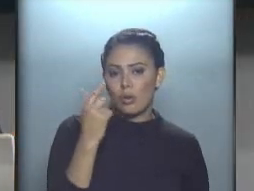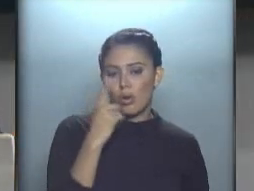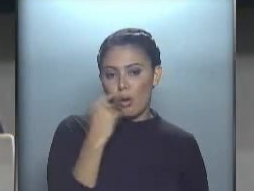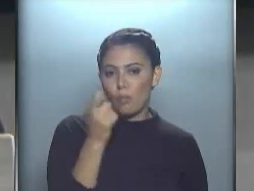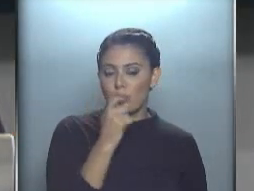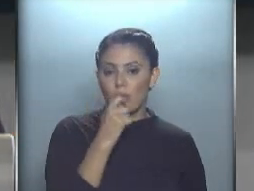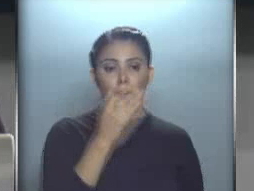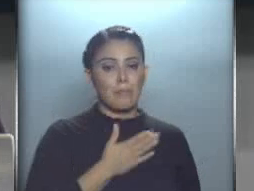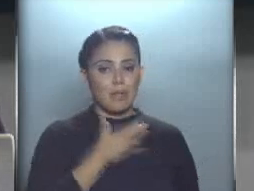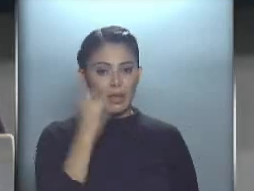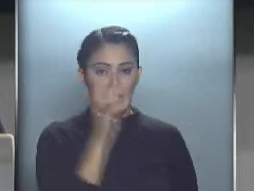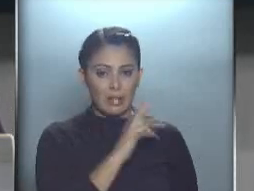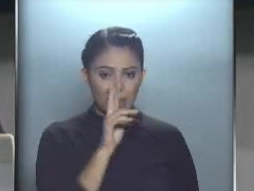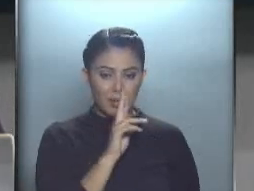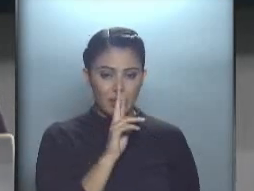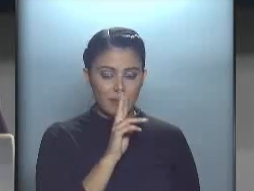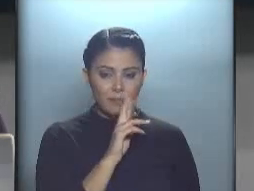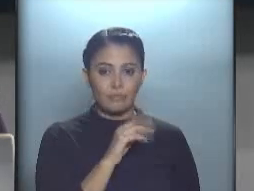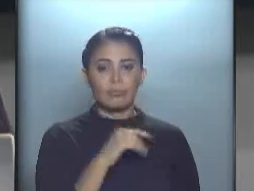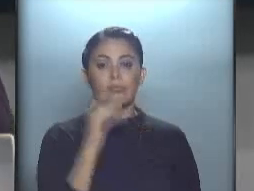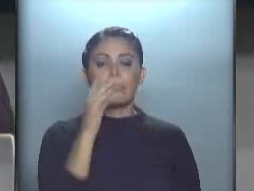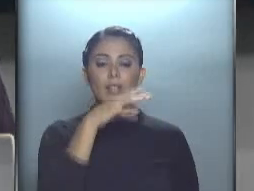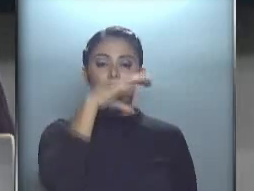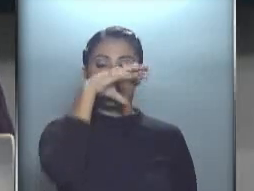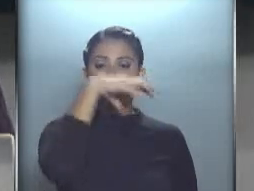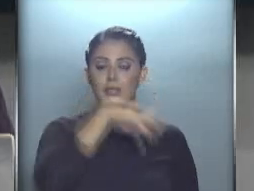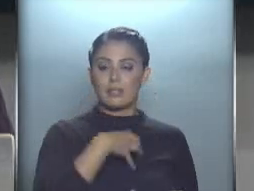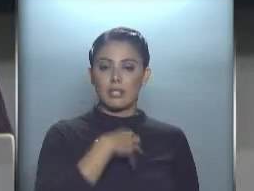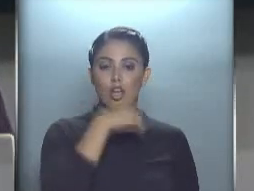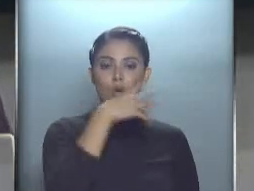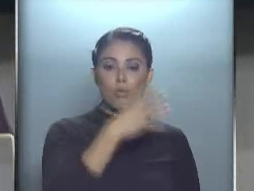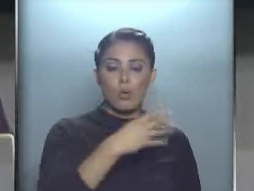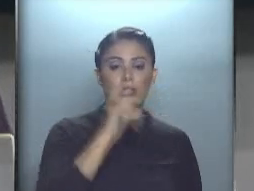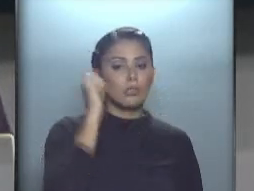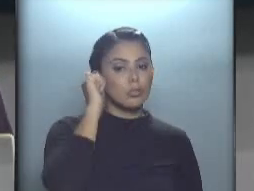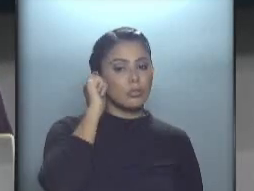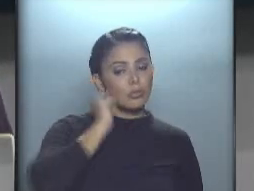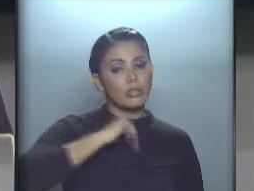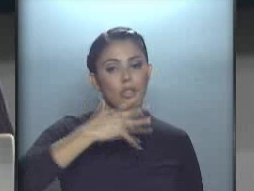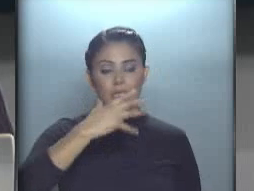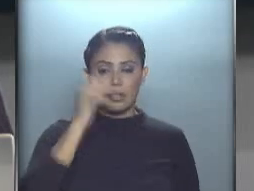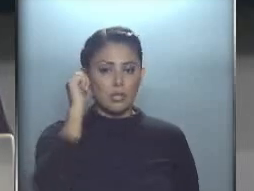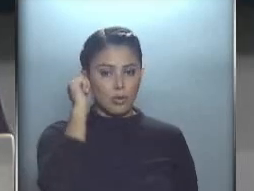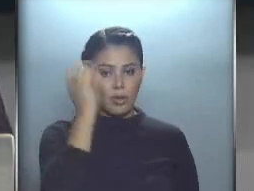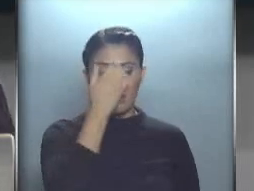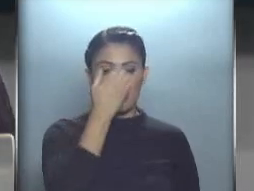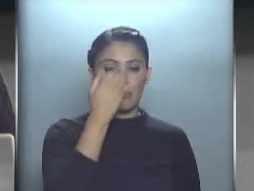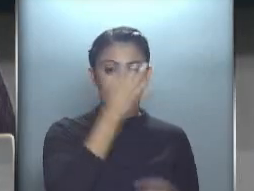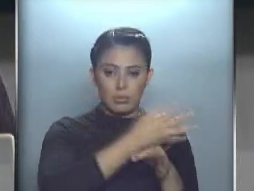Mi hija hizo salita de 4 y de 5 del nivel inicial en el Instituto